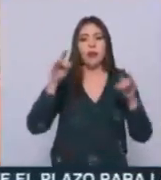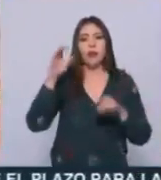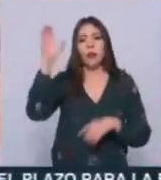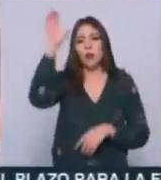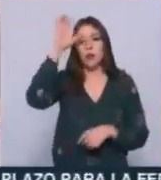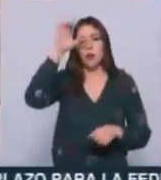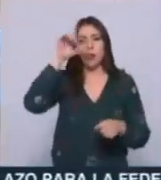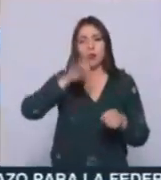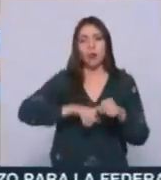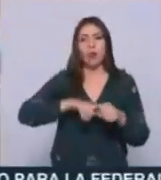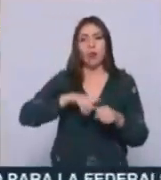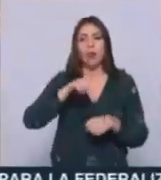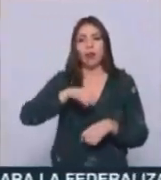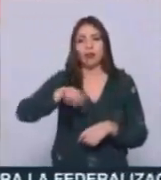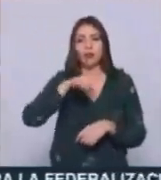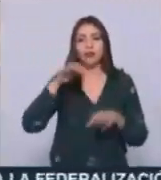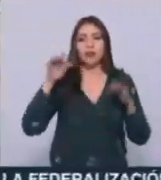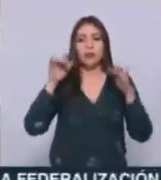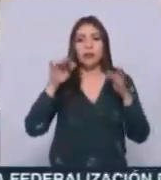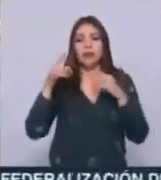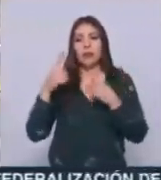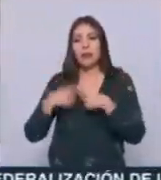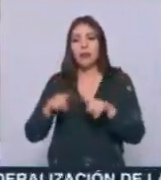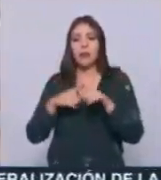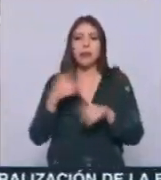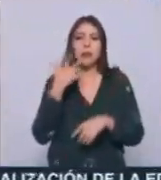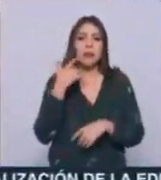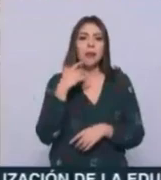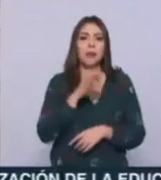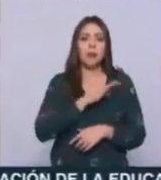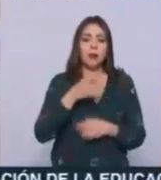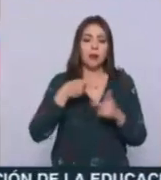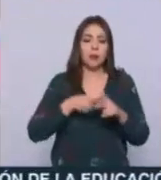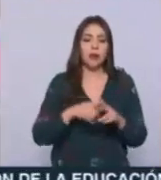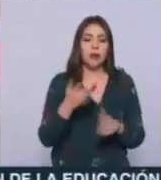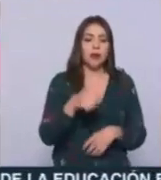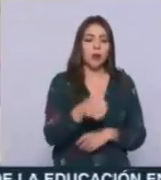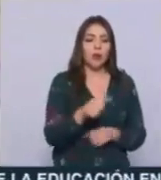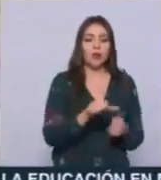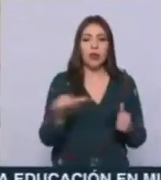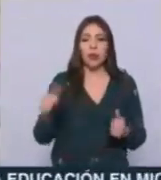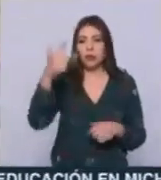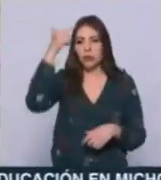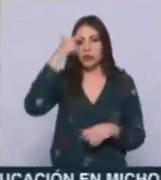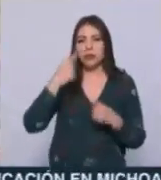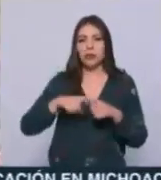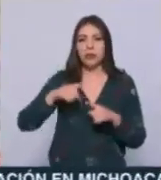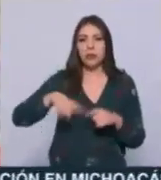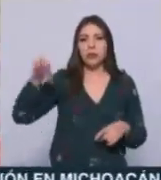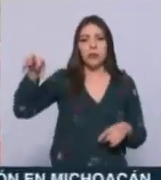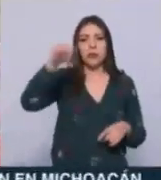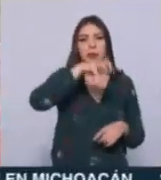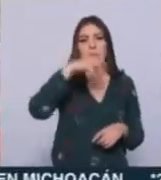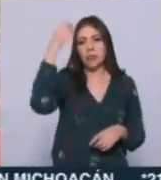diversas actividades y espectáculos que podrá disfrutar de 11 a 20 horas en diversos puntos del bosque de Chapultepec.